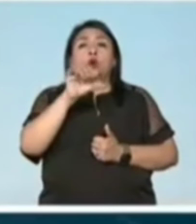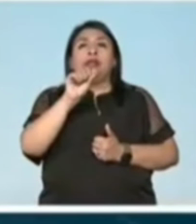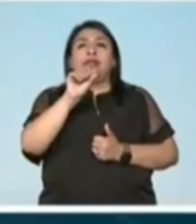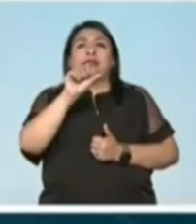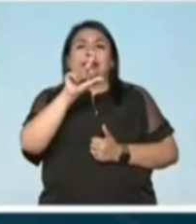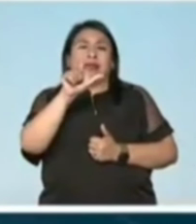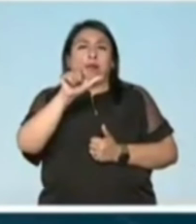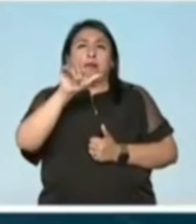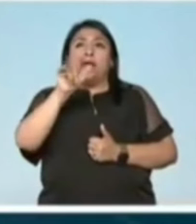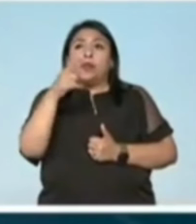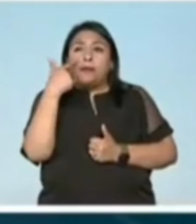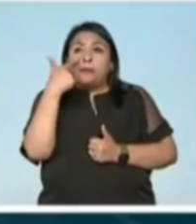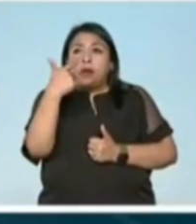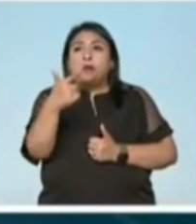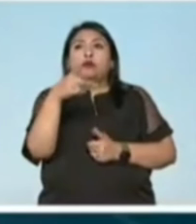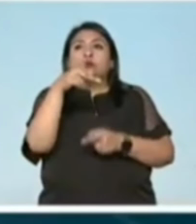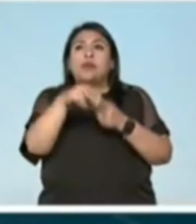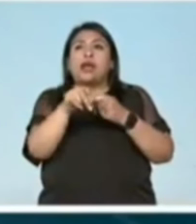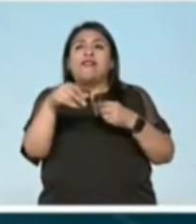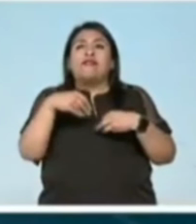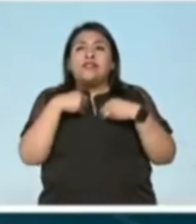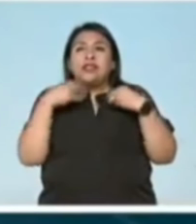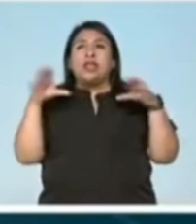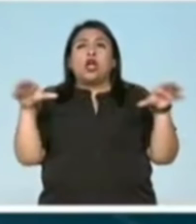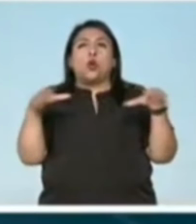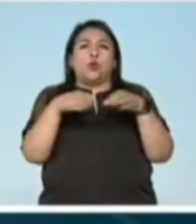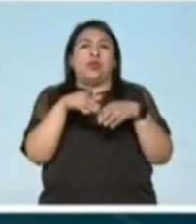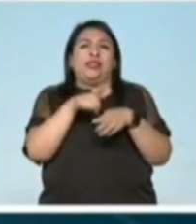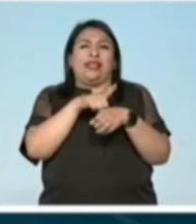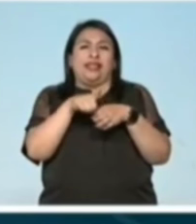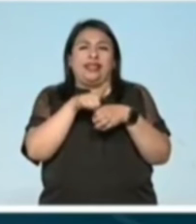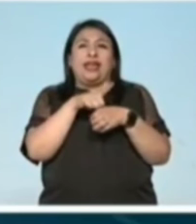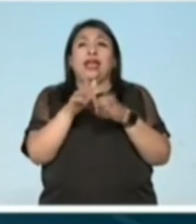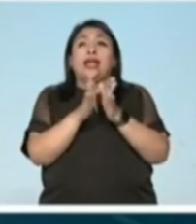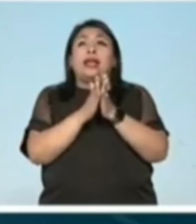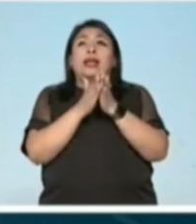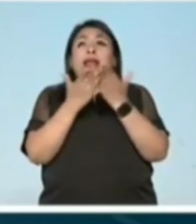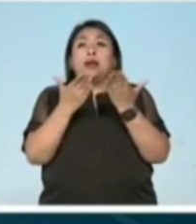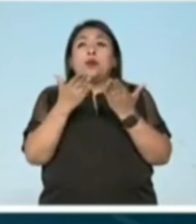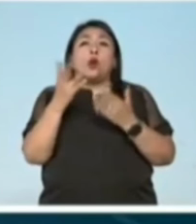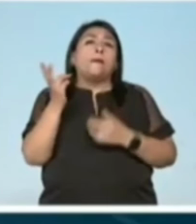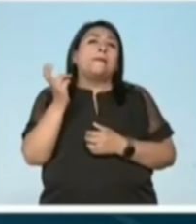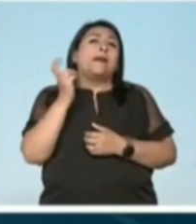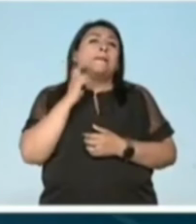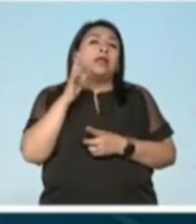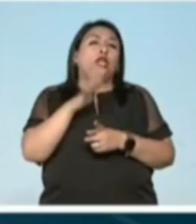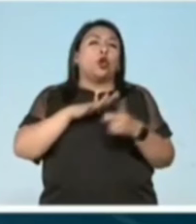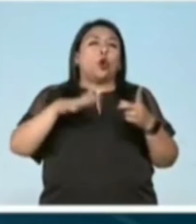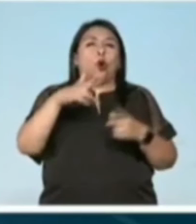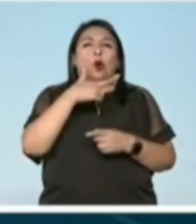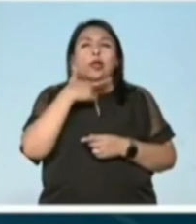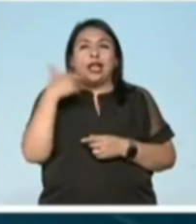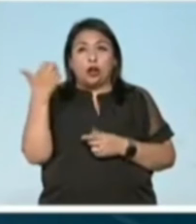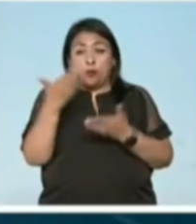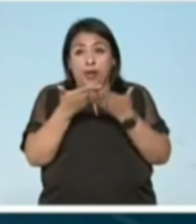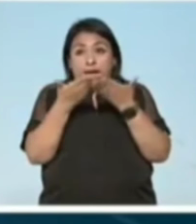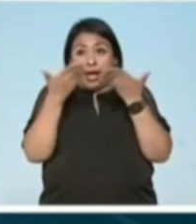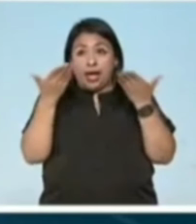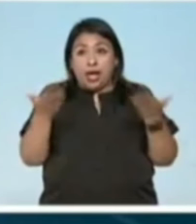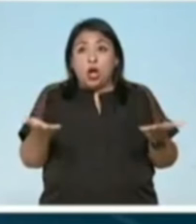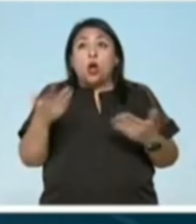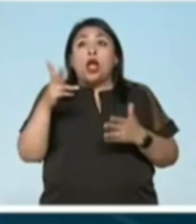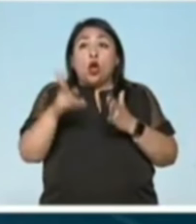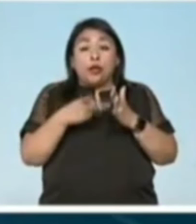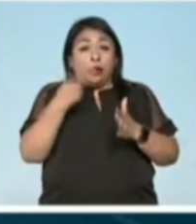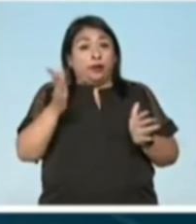Luis Zapata nos sorprendió revelando parte de la vida de la comunidad gay con su célebre novela El vampiro de la colonia Roma. Ahora